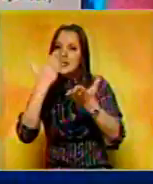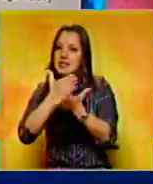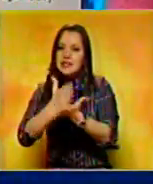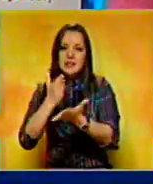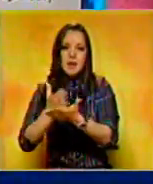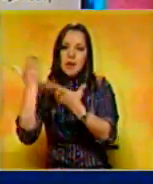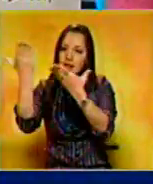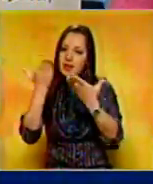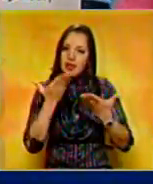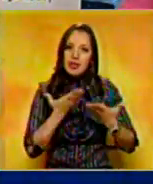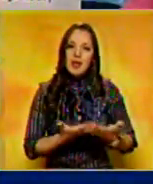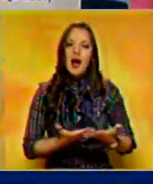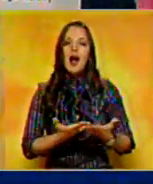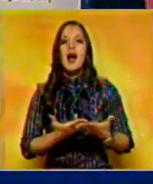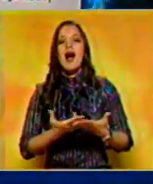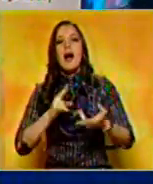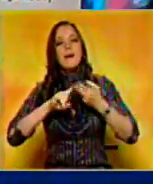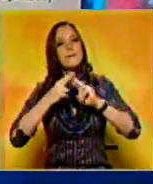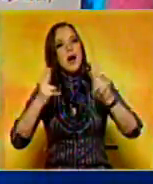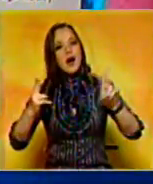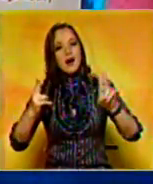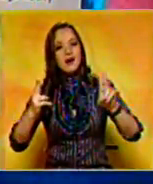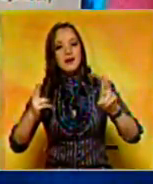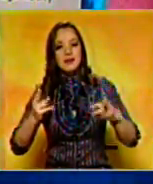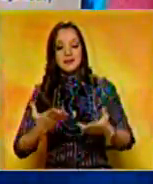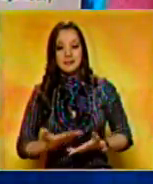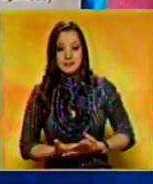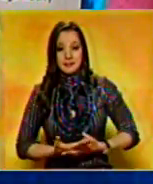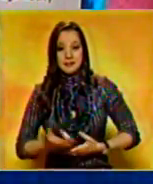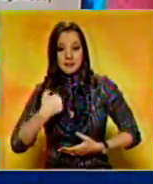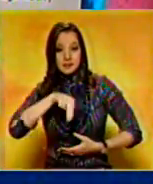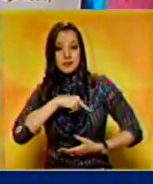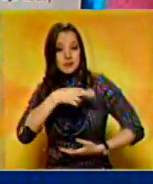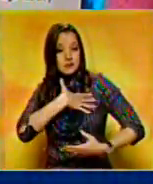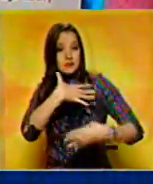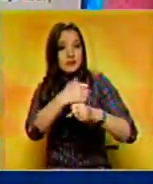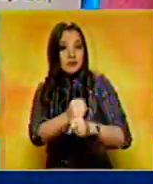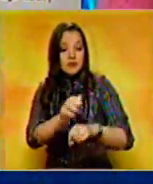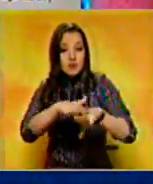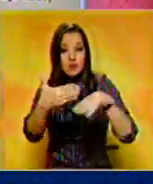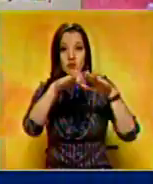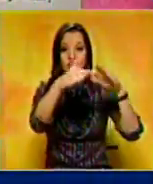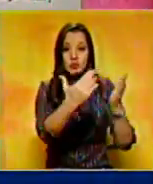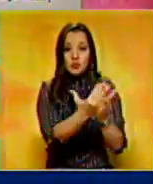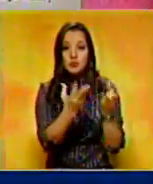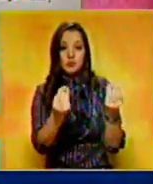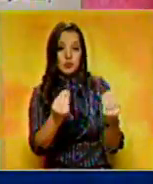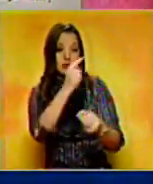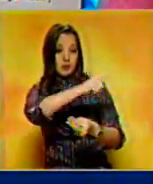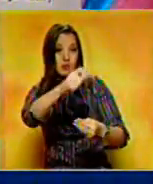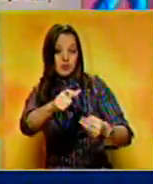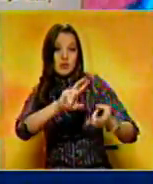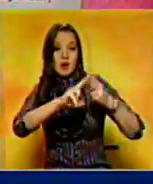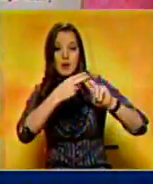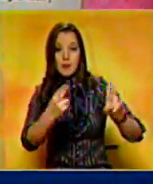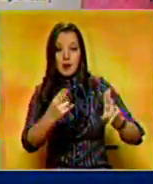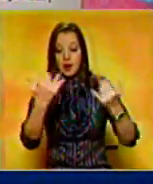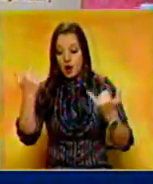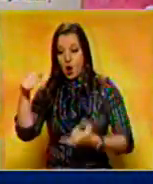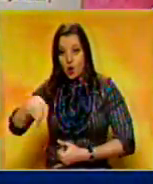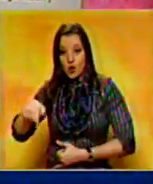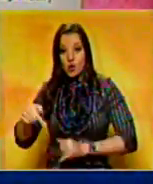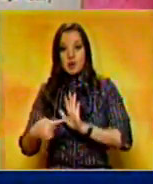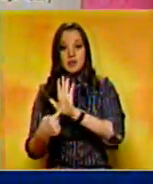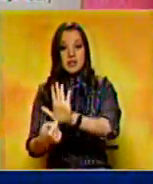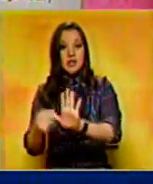siempre una posibilidad de paz. Tenemos confianza porque en el mundo hay muchas personas de paz. Yo represento aquí el